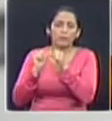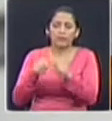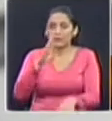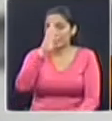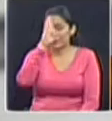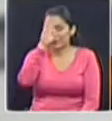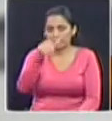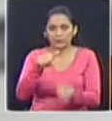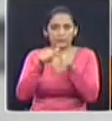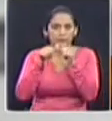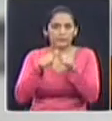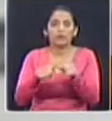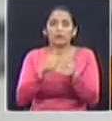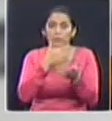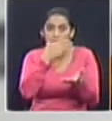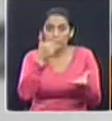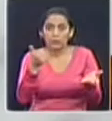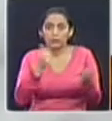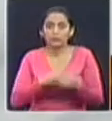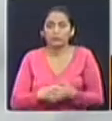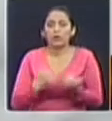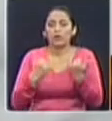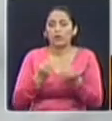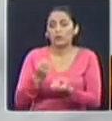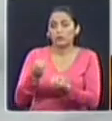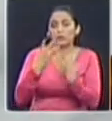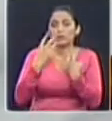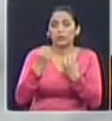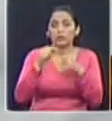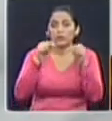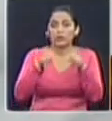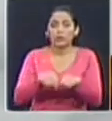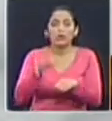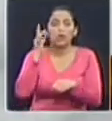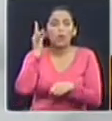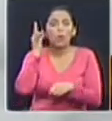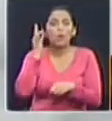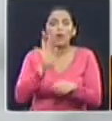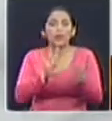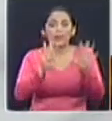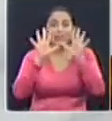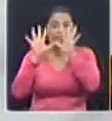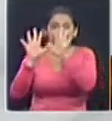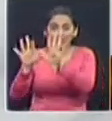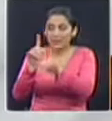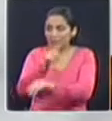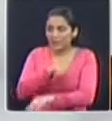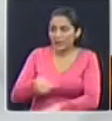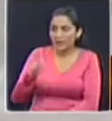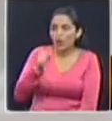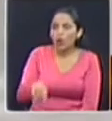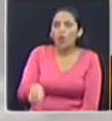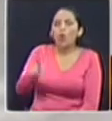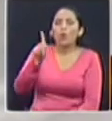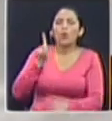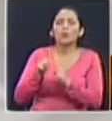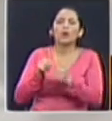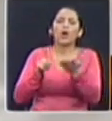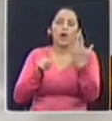Datos de UNICEF señalan que una de cada 10 mujeres en Ecuador fue víctima de abuso sexual cuando era niña o